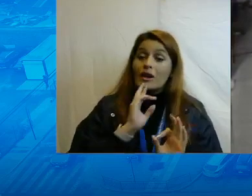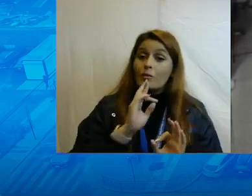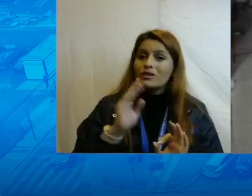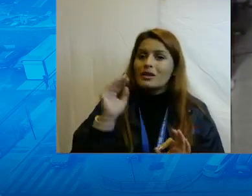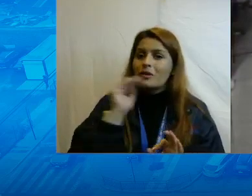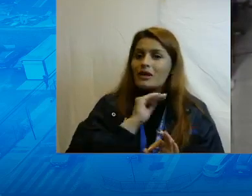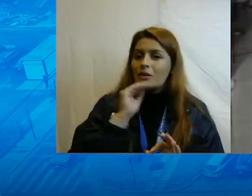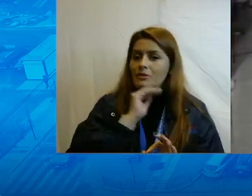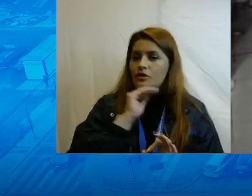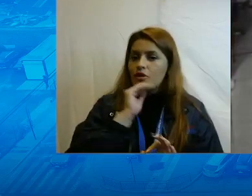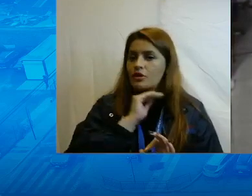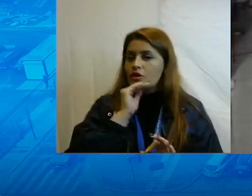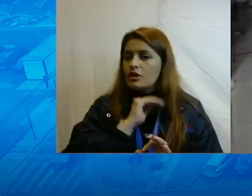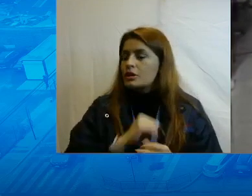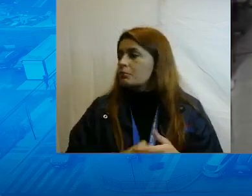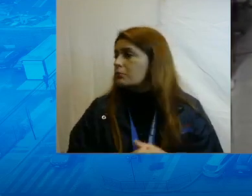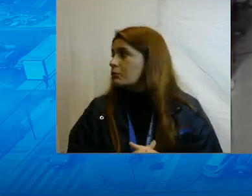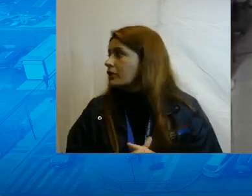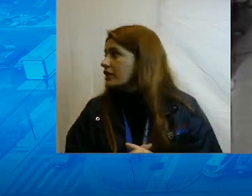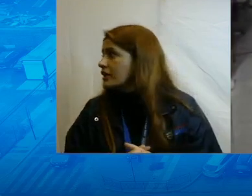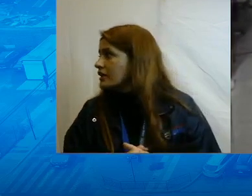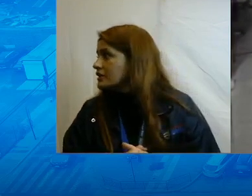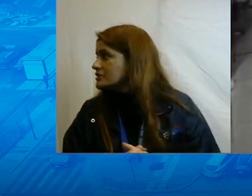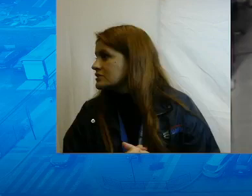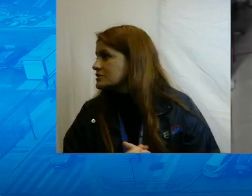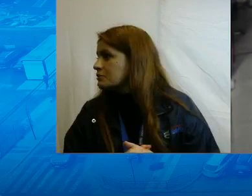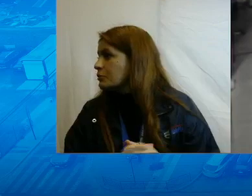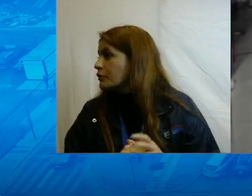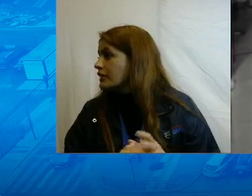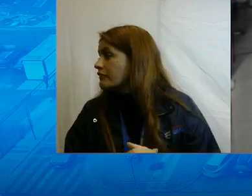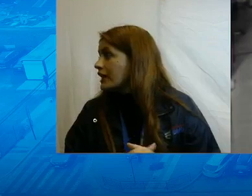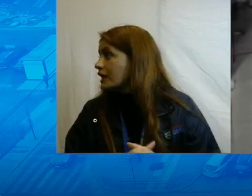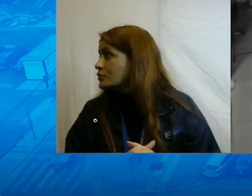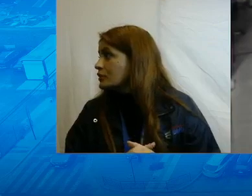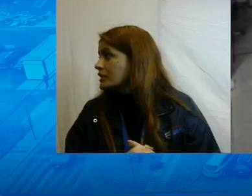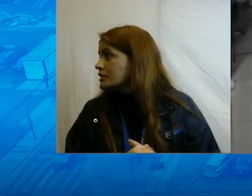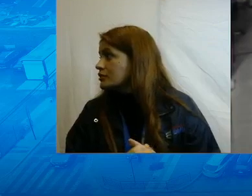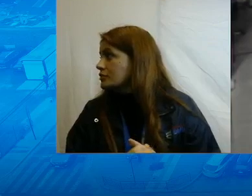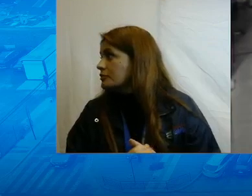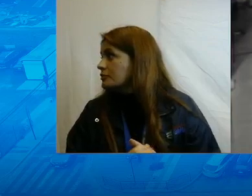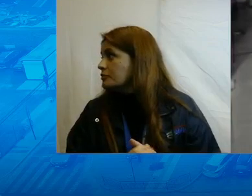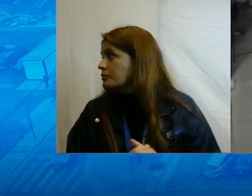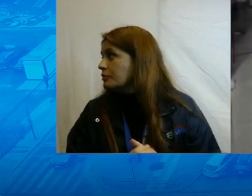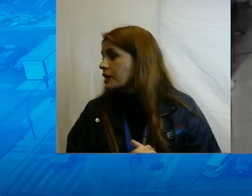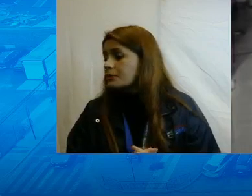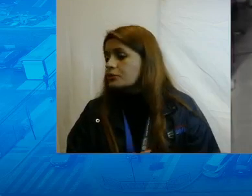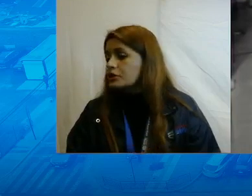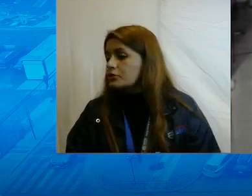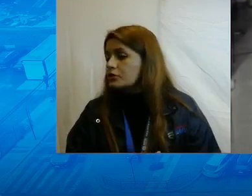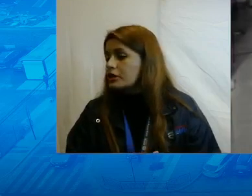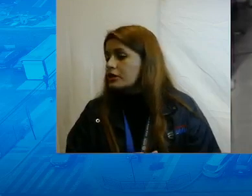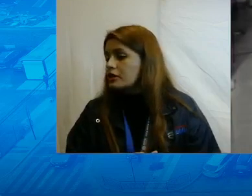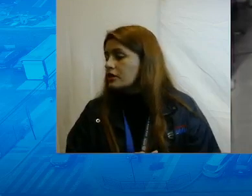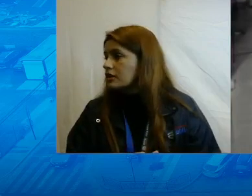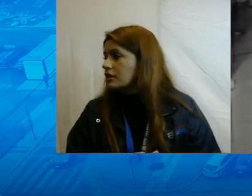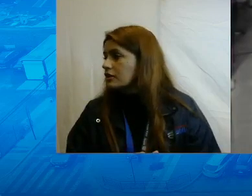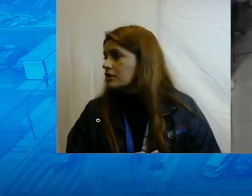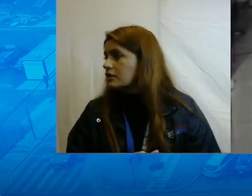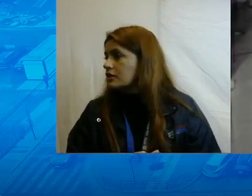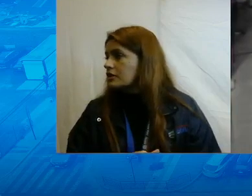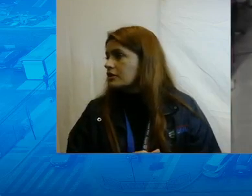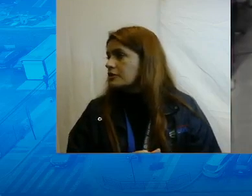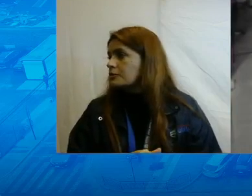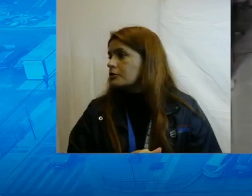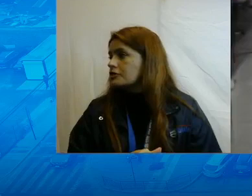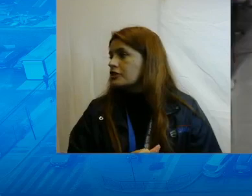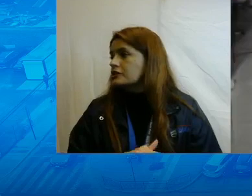pronto posible de por qué no está funcionando. Y lo segundo es tema que lo he escuchado bastante tiempo, o sea, bastante repetido ahora en este